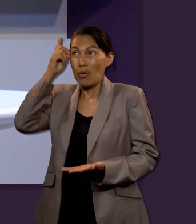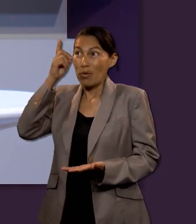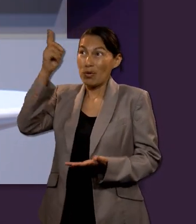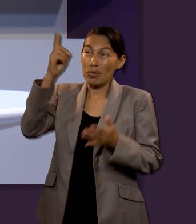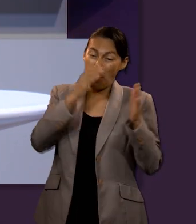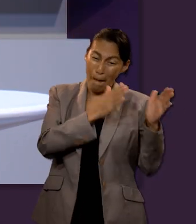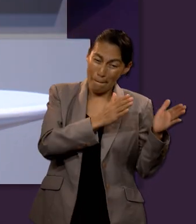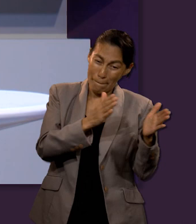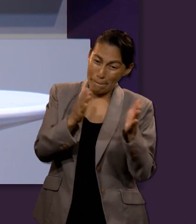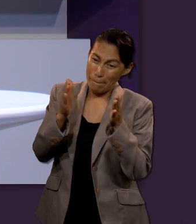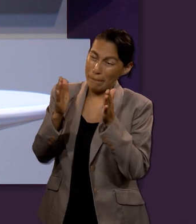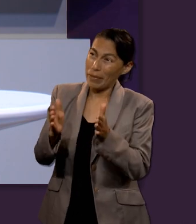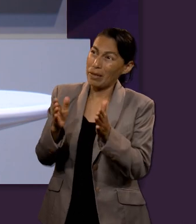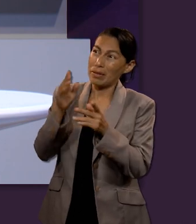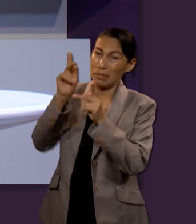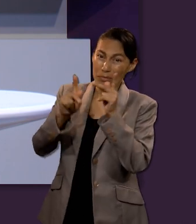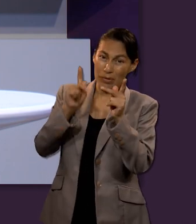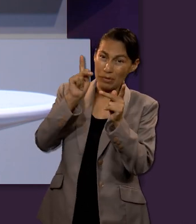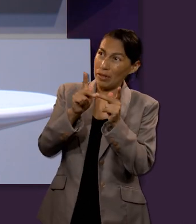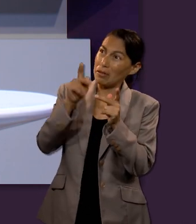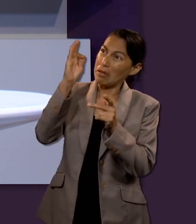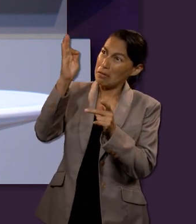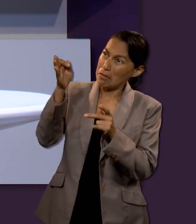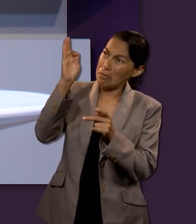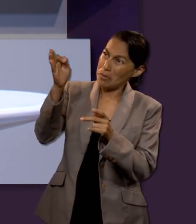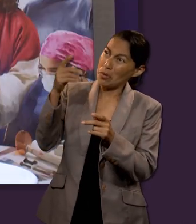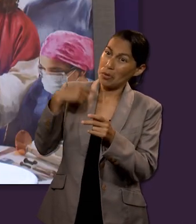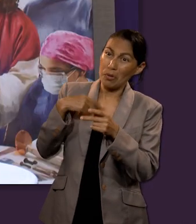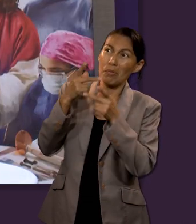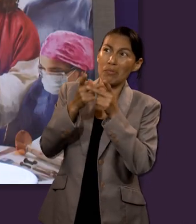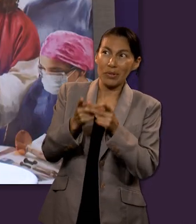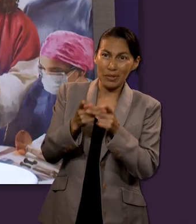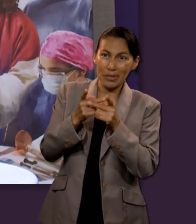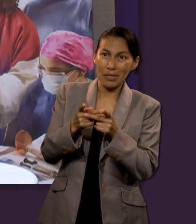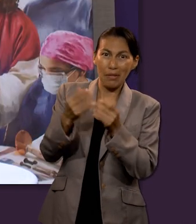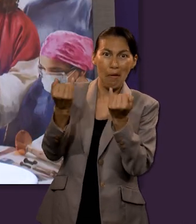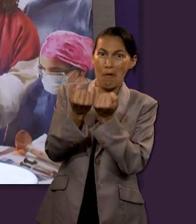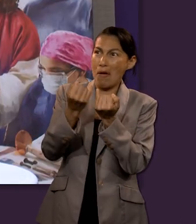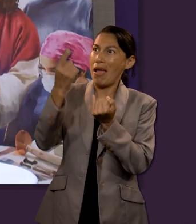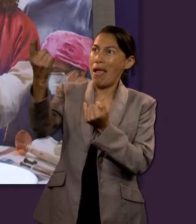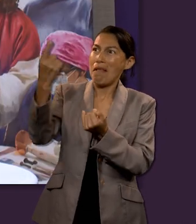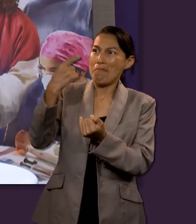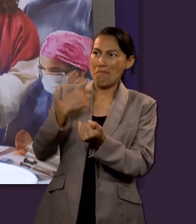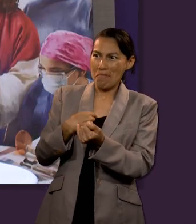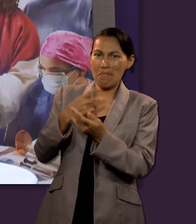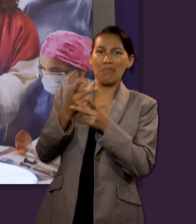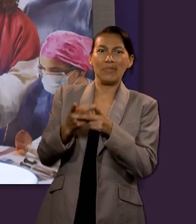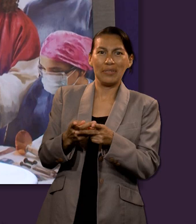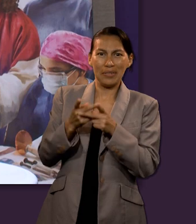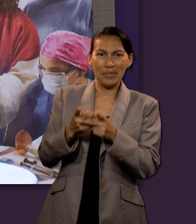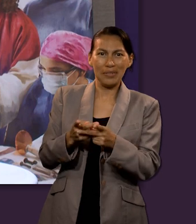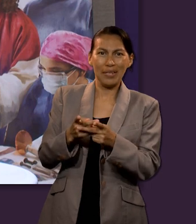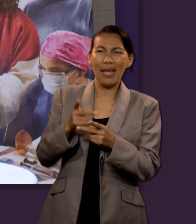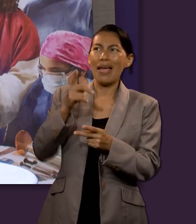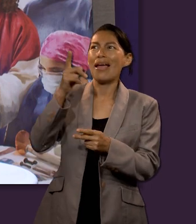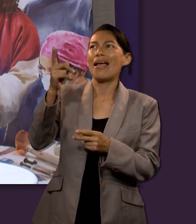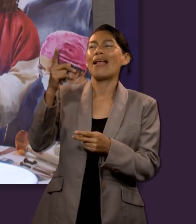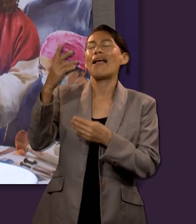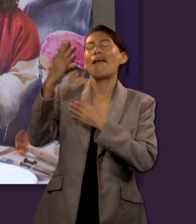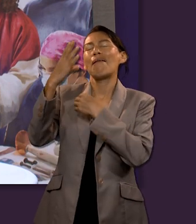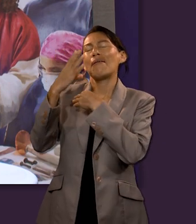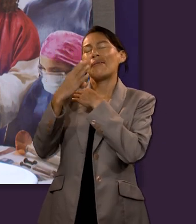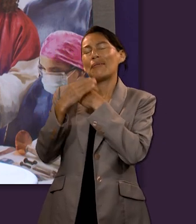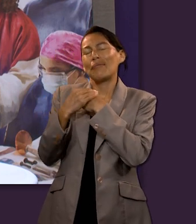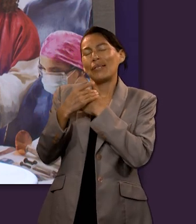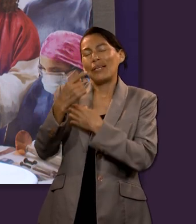de dios que en la medida en que yo acepto sus planes y soy paciente como él fue paciente conmigo en